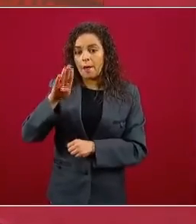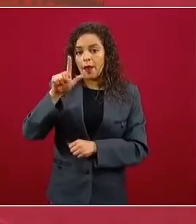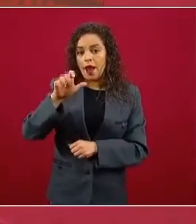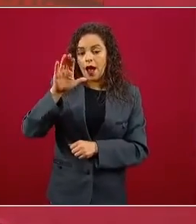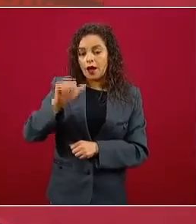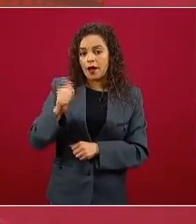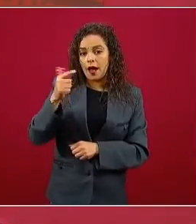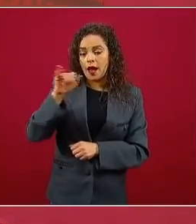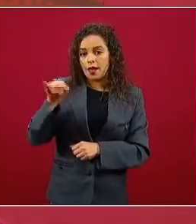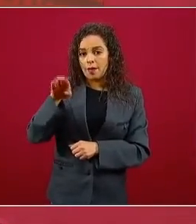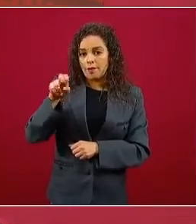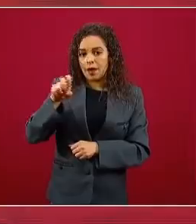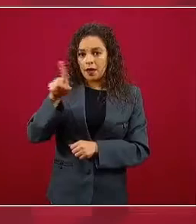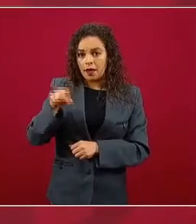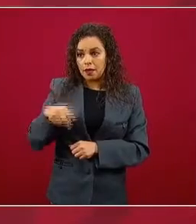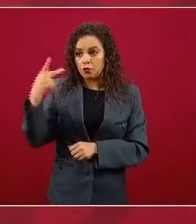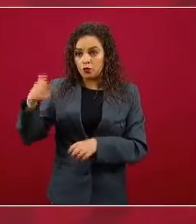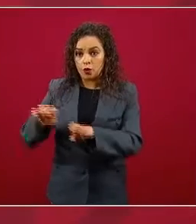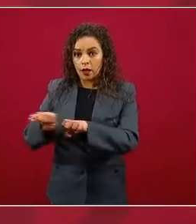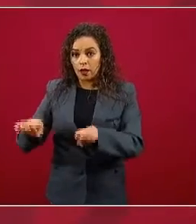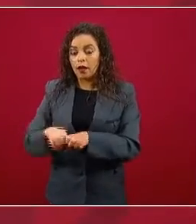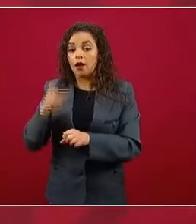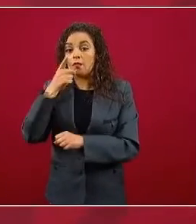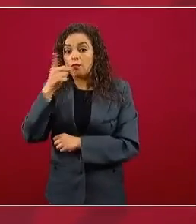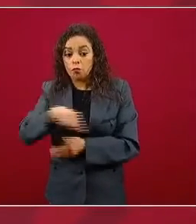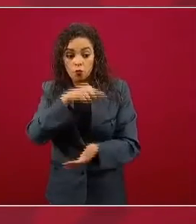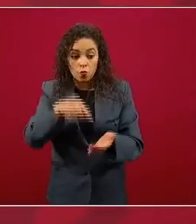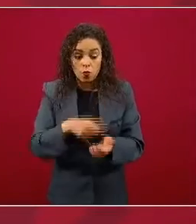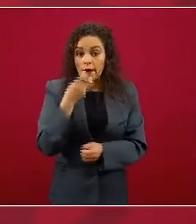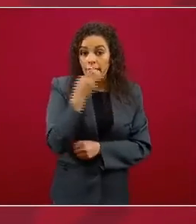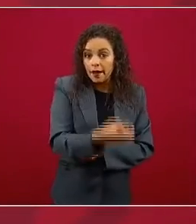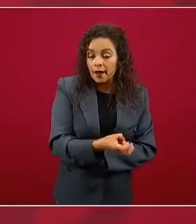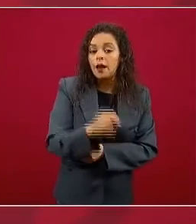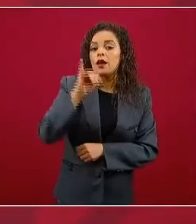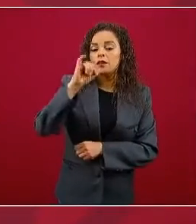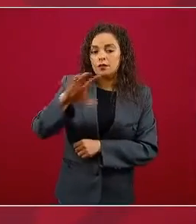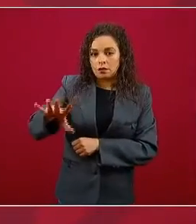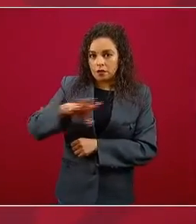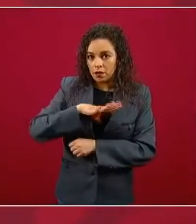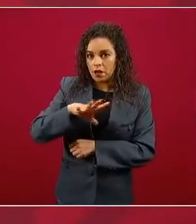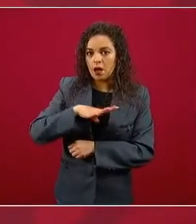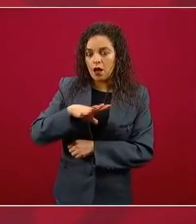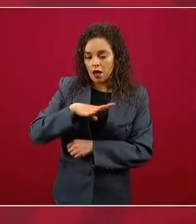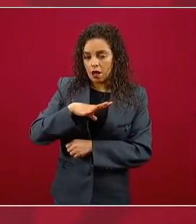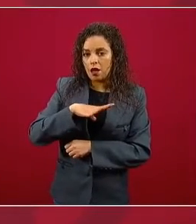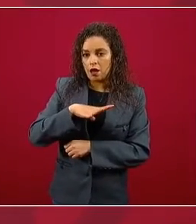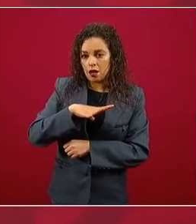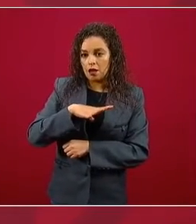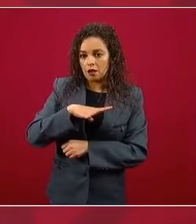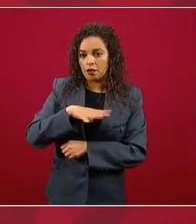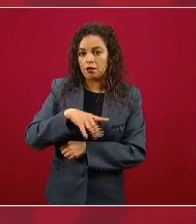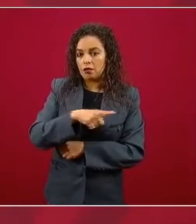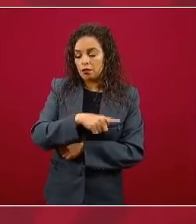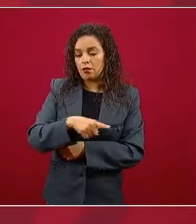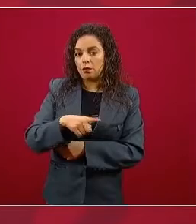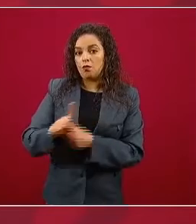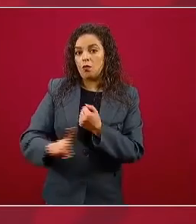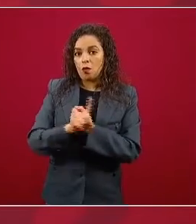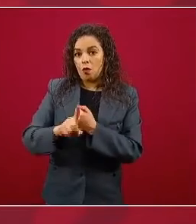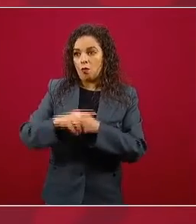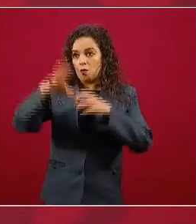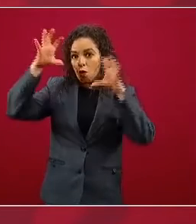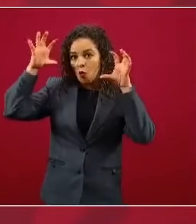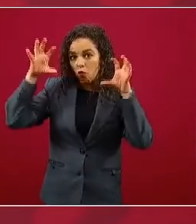equipo técnico nos valida que en ese sitio existió un fenómeno importante, en este caso de precipitación pluvial y